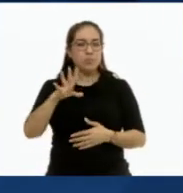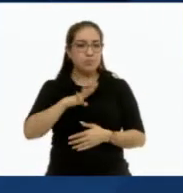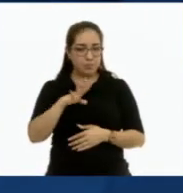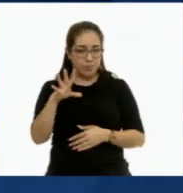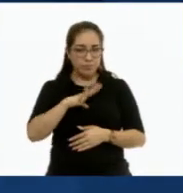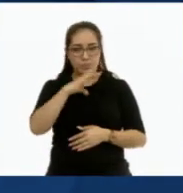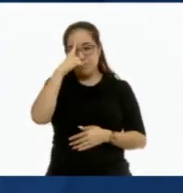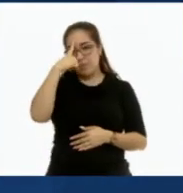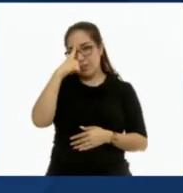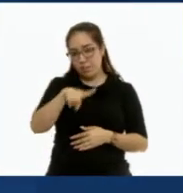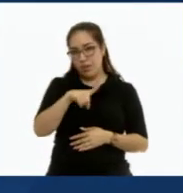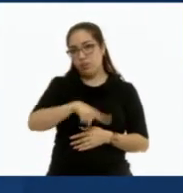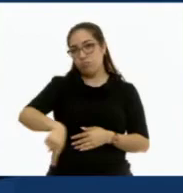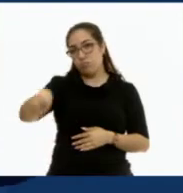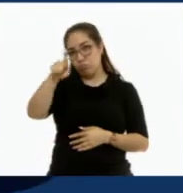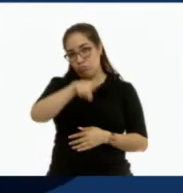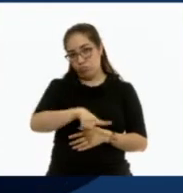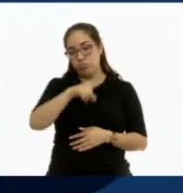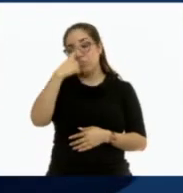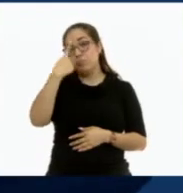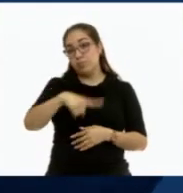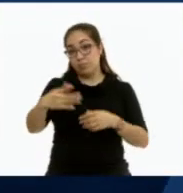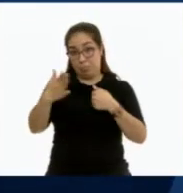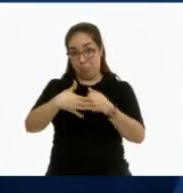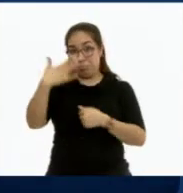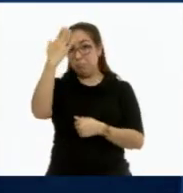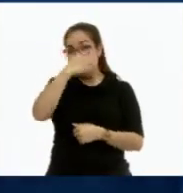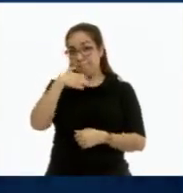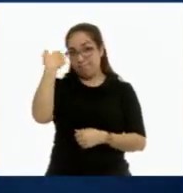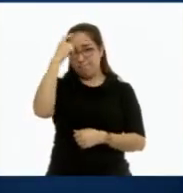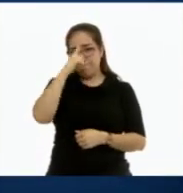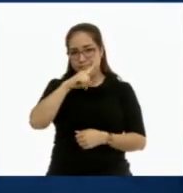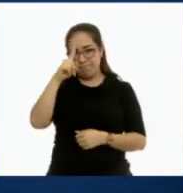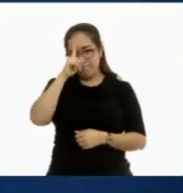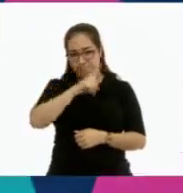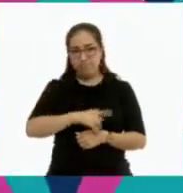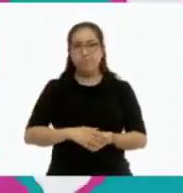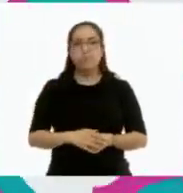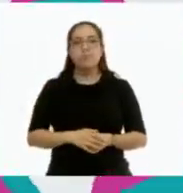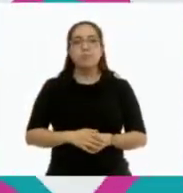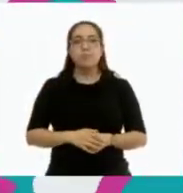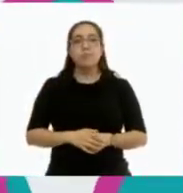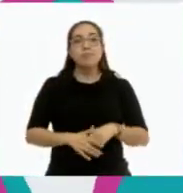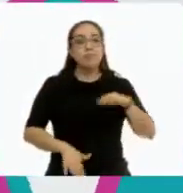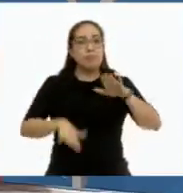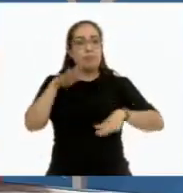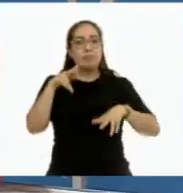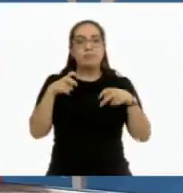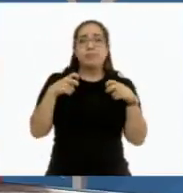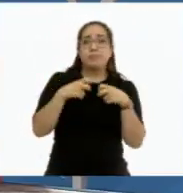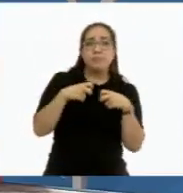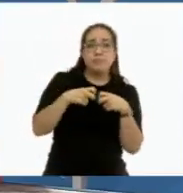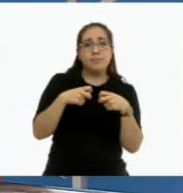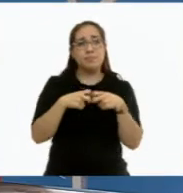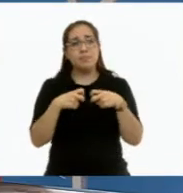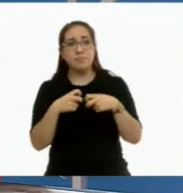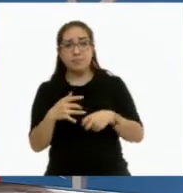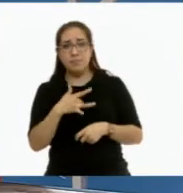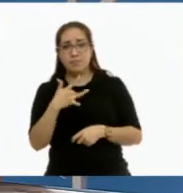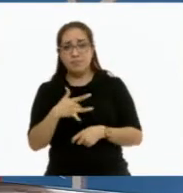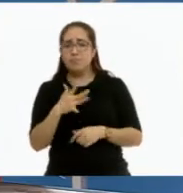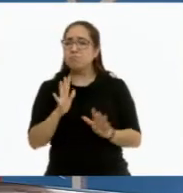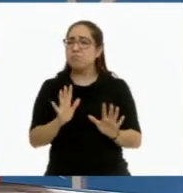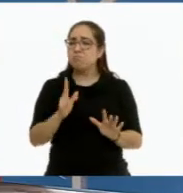sugiriendo para el momento en que tú vas a presentar tu examen. De repente tenemos muchos nervios, pero si